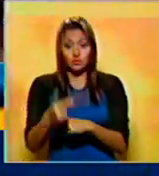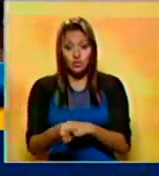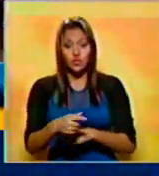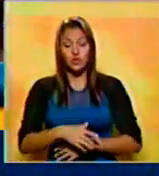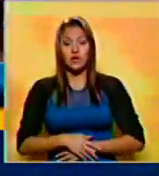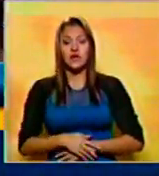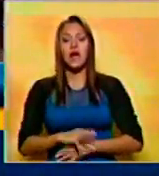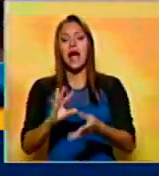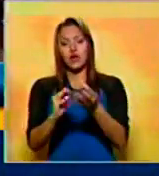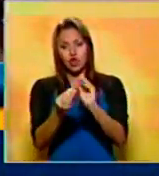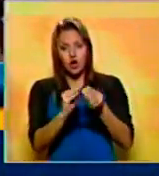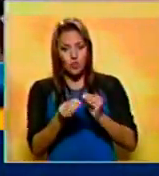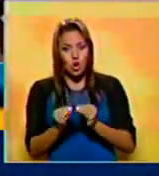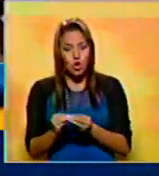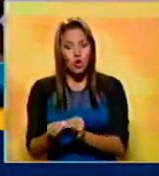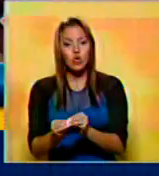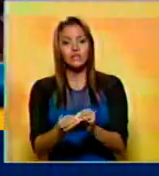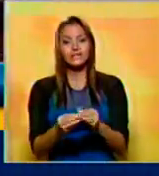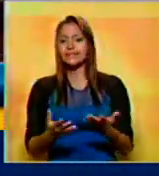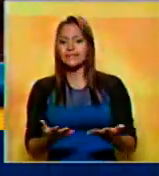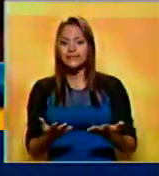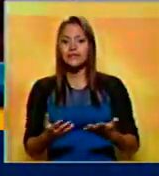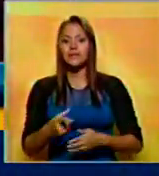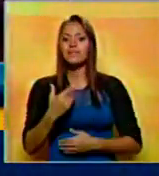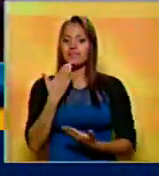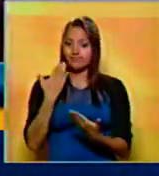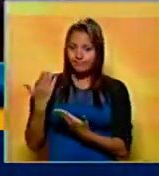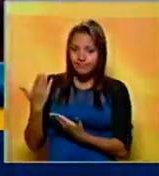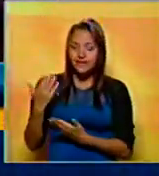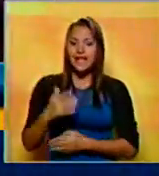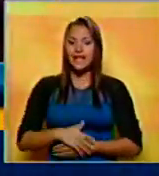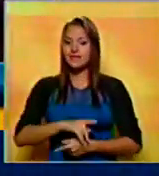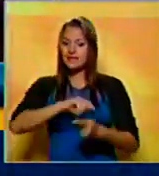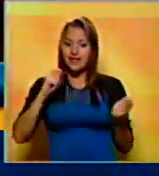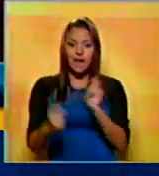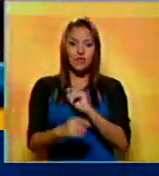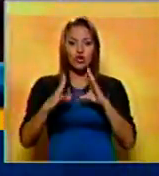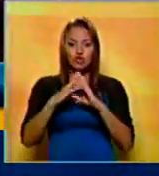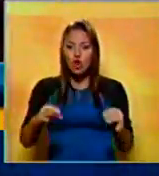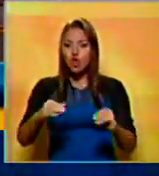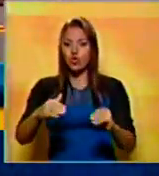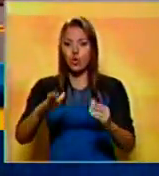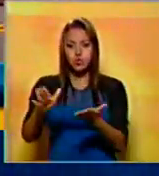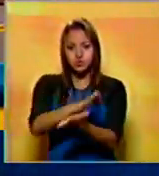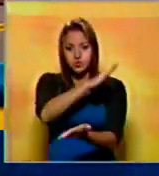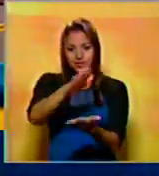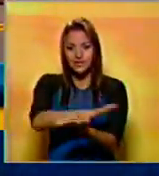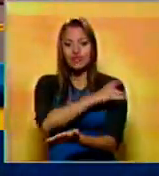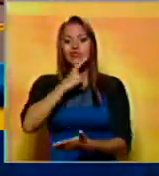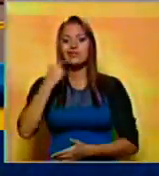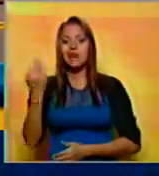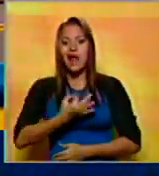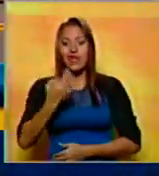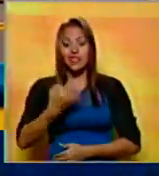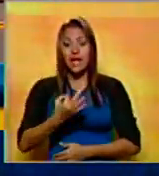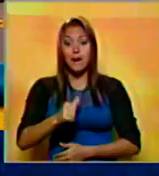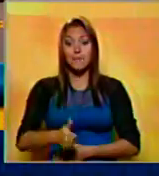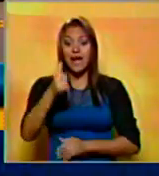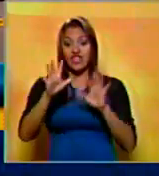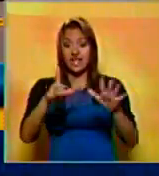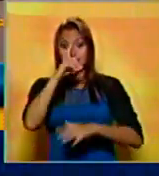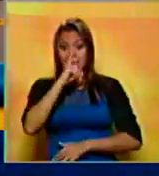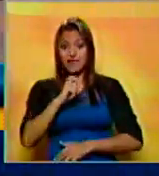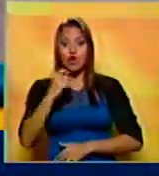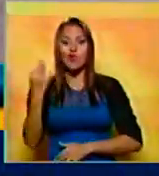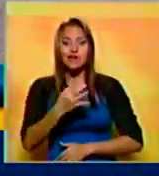a rellenar lo que haya que rellenar y restituir toda la capa de rodamiento para gz décadas de funcionamiento